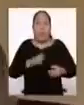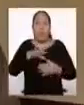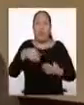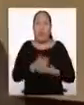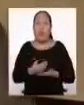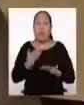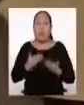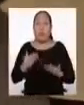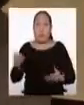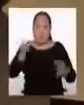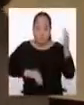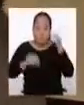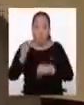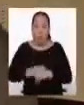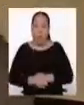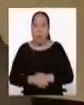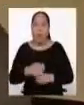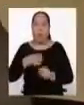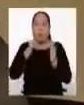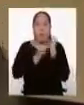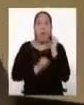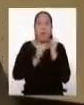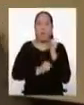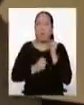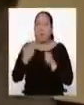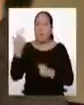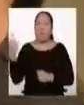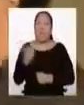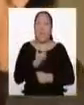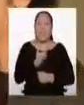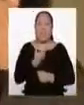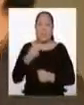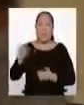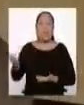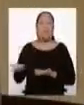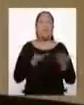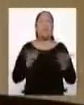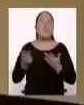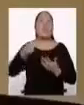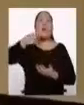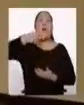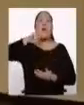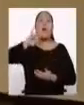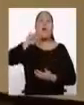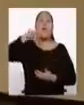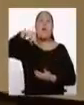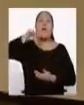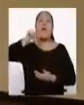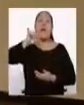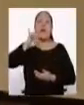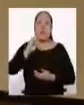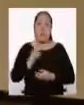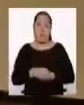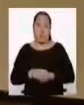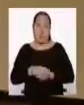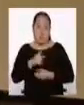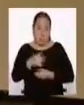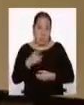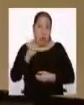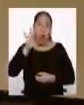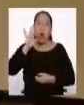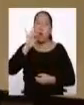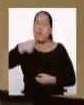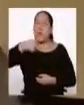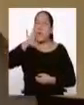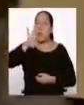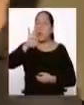todas las cosas y nos mete a mí, a mi hermano y a mi hermana y nos lleva a vivir a Huancayo. Año 86, Huancayo, ustedes ya se pueden